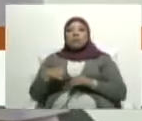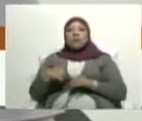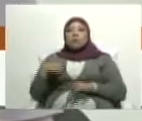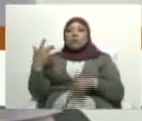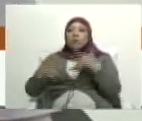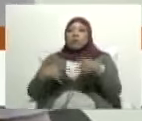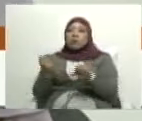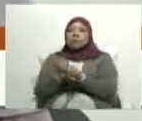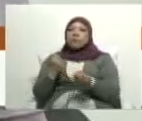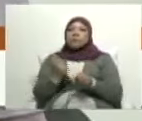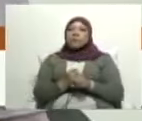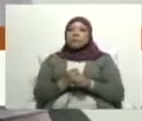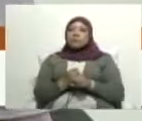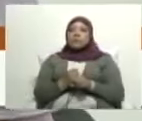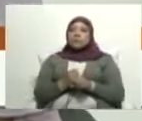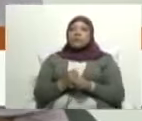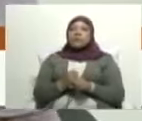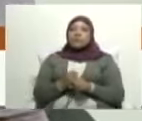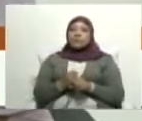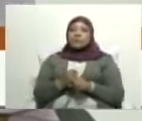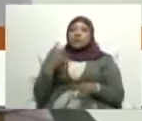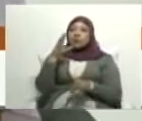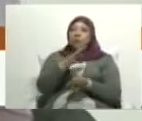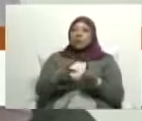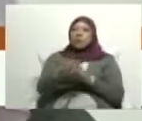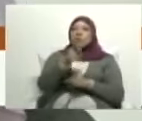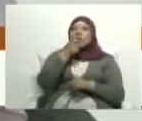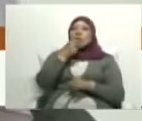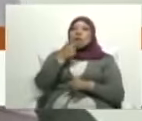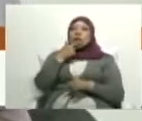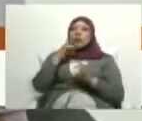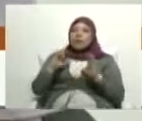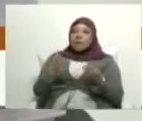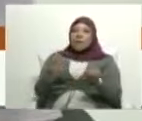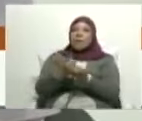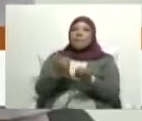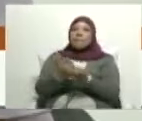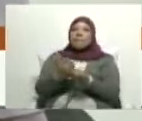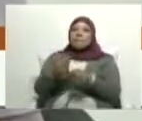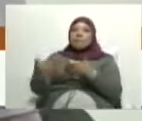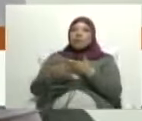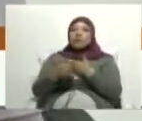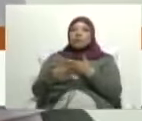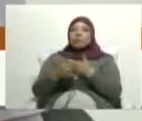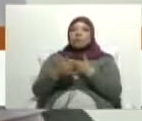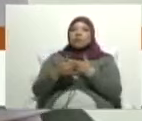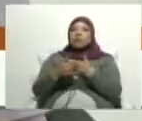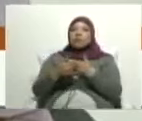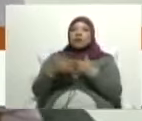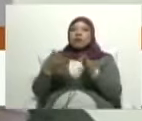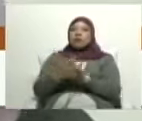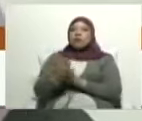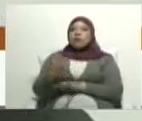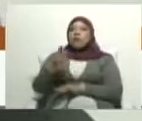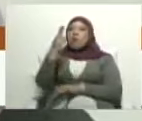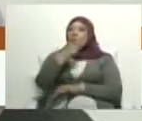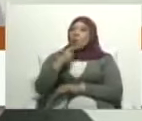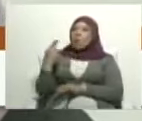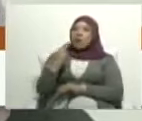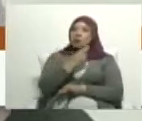hacen estas maquinarias culturales muy bien pensadas para someter, porque esa es la primera